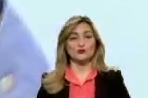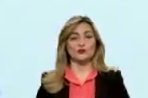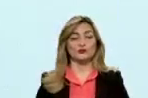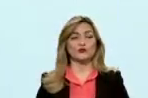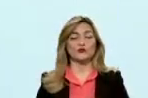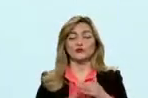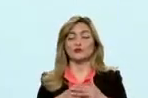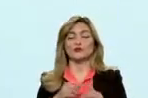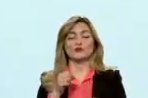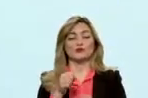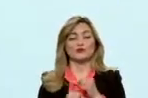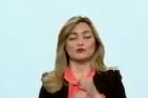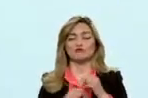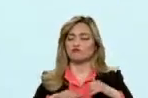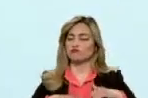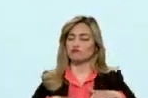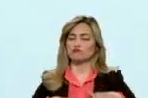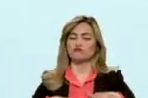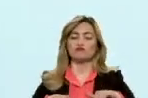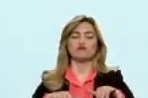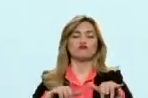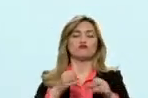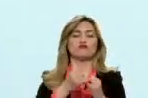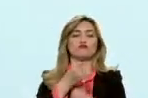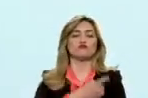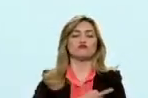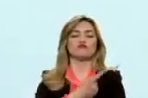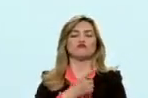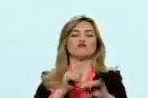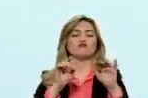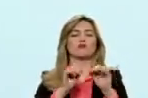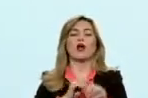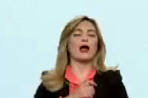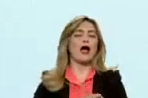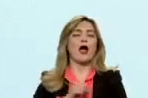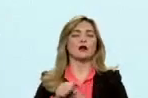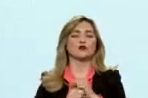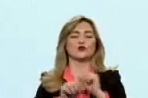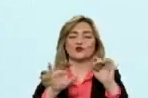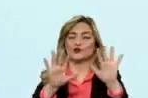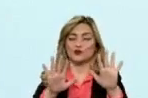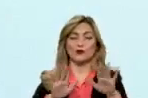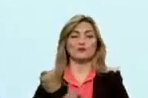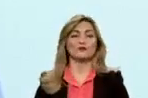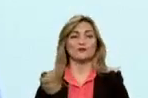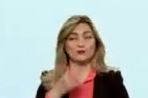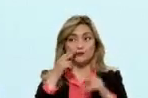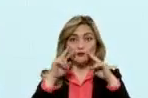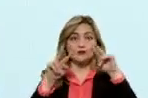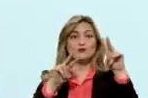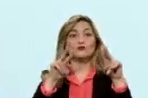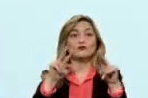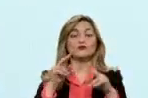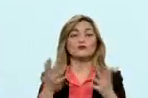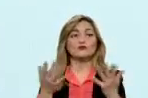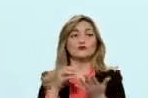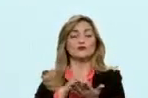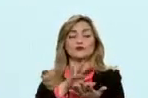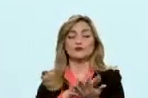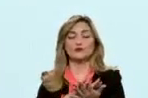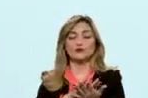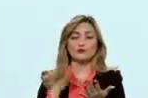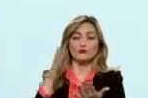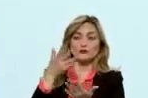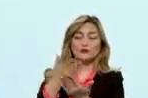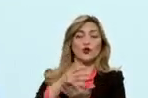Y esto se ha mantenido sostenible durante los últimos 10 años. ¿A partir de qué? De una política, de una visión, justamente para ir a